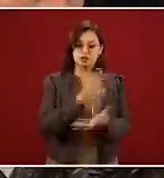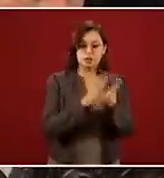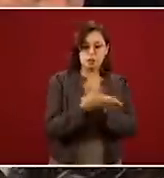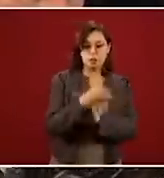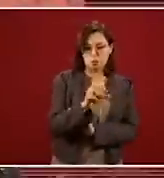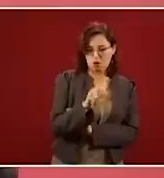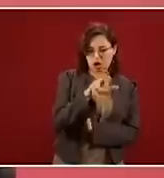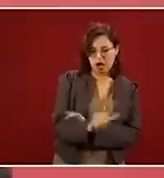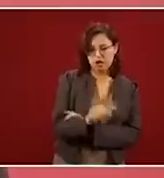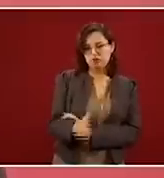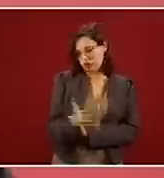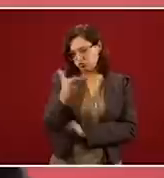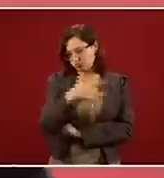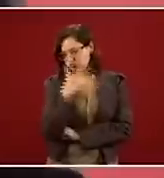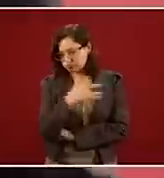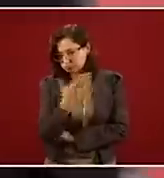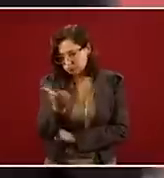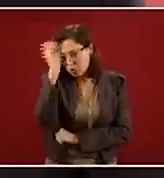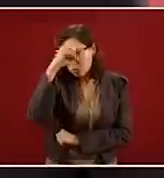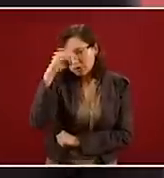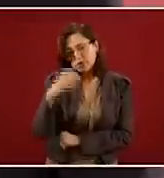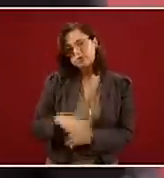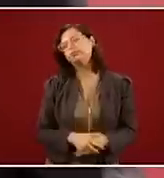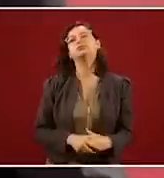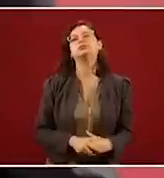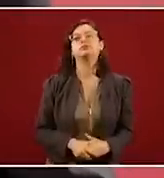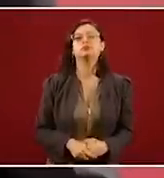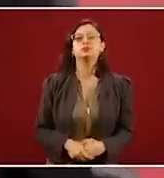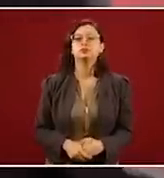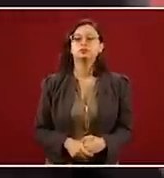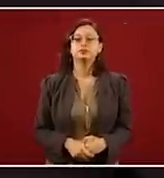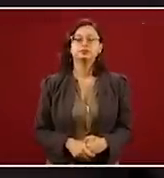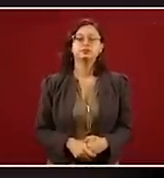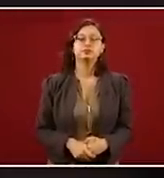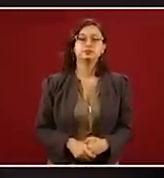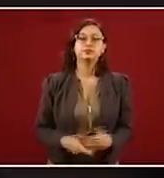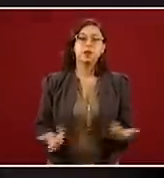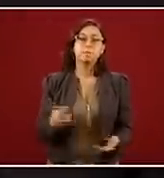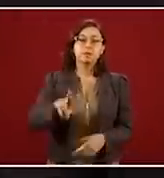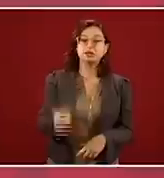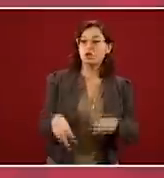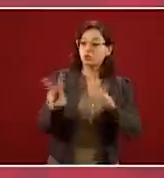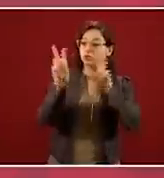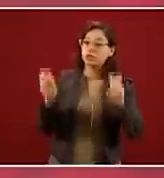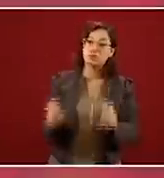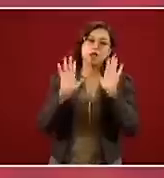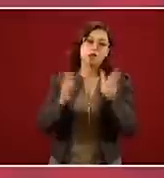Moreira. Es la primera. Sí, mire, este es un tema que en efecto viene de tiempo atrás,